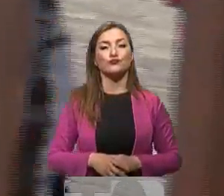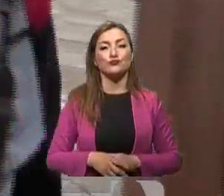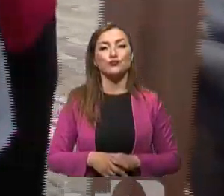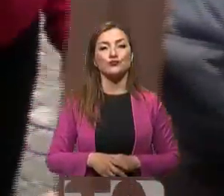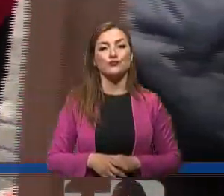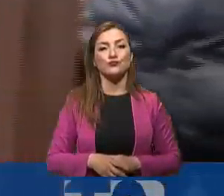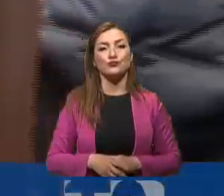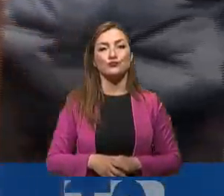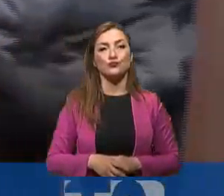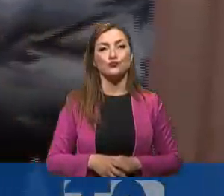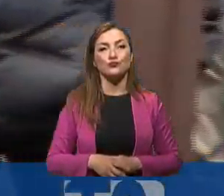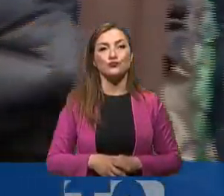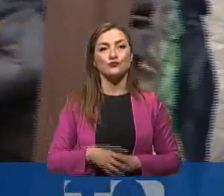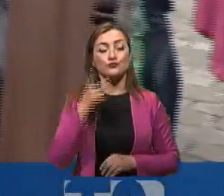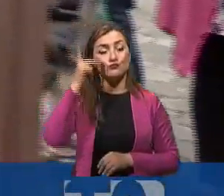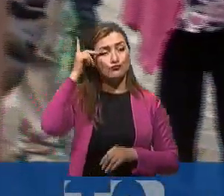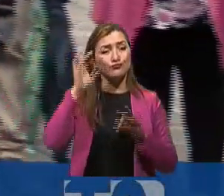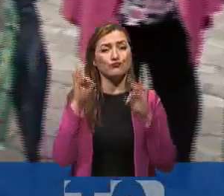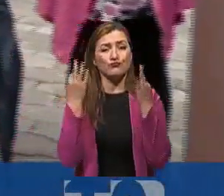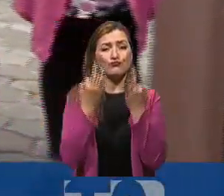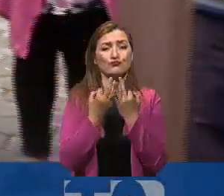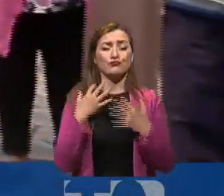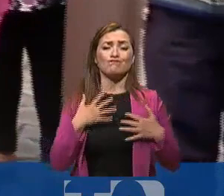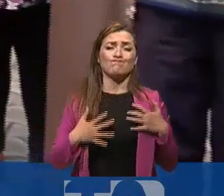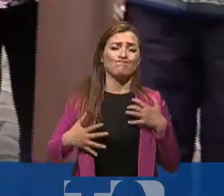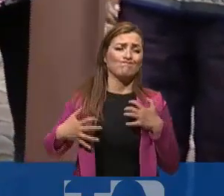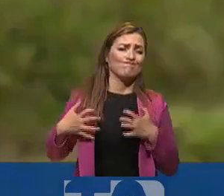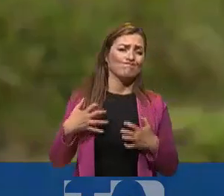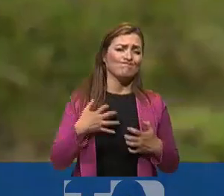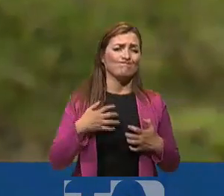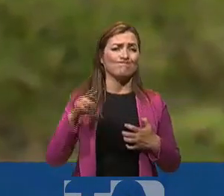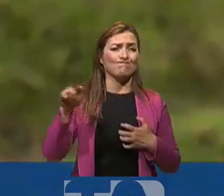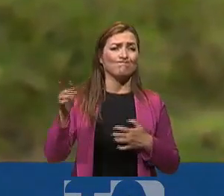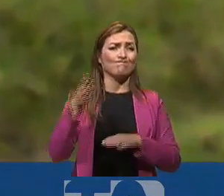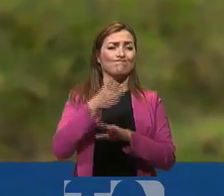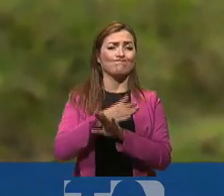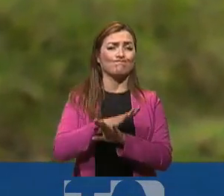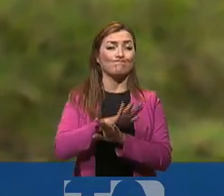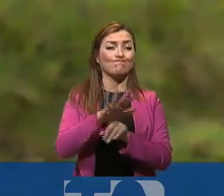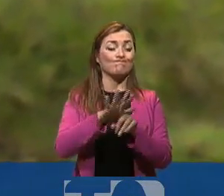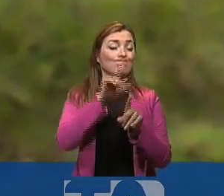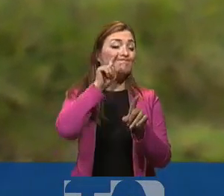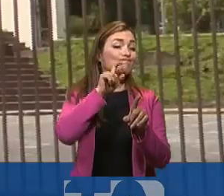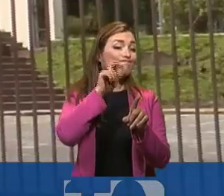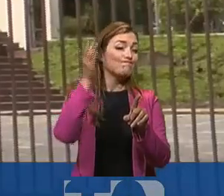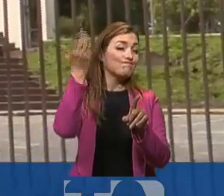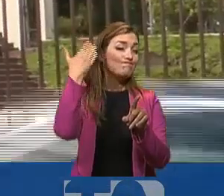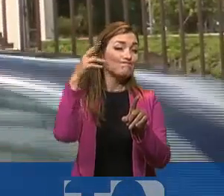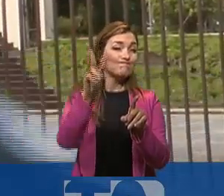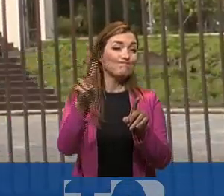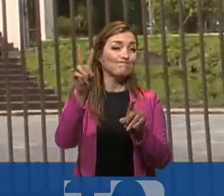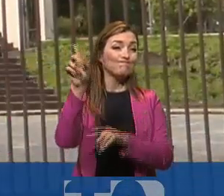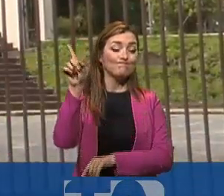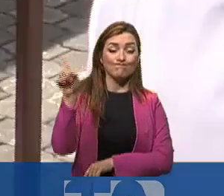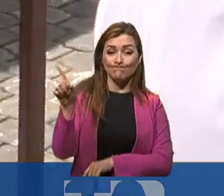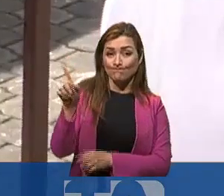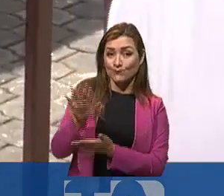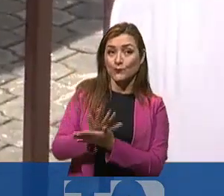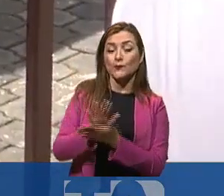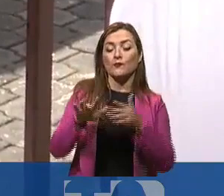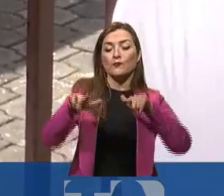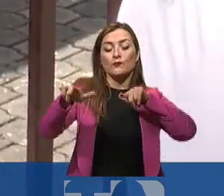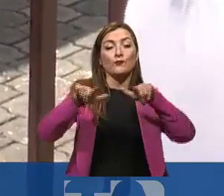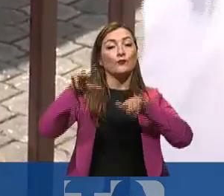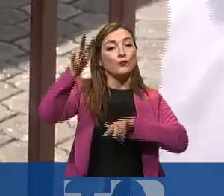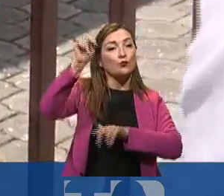Los padres de familia están indignados por el último hecho de agresión sexual que se registró el pasado viernes en esta unidad educativa